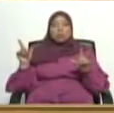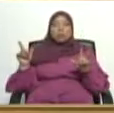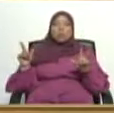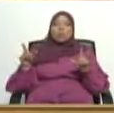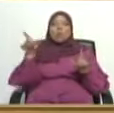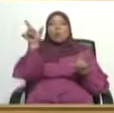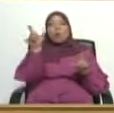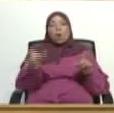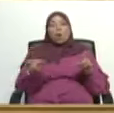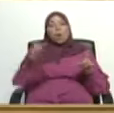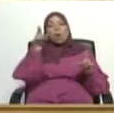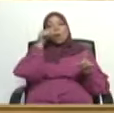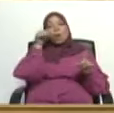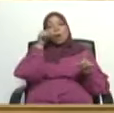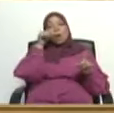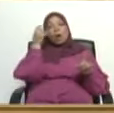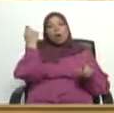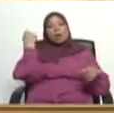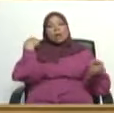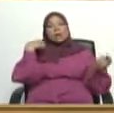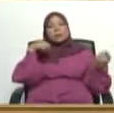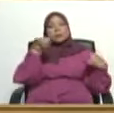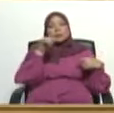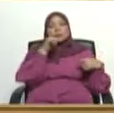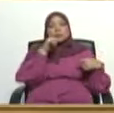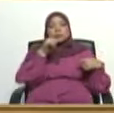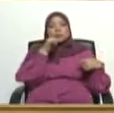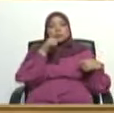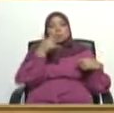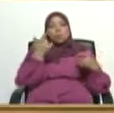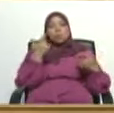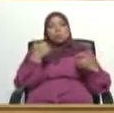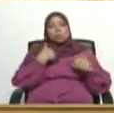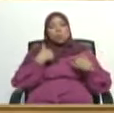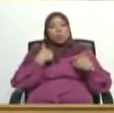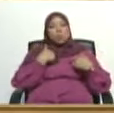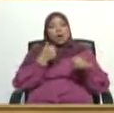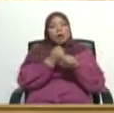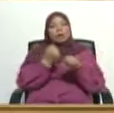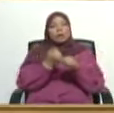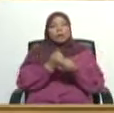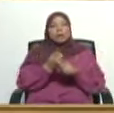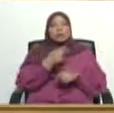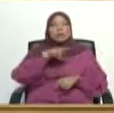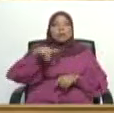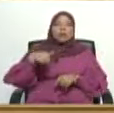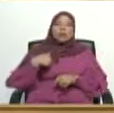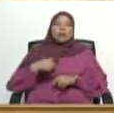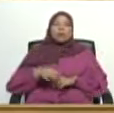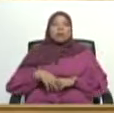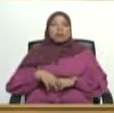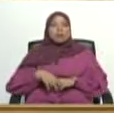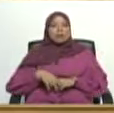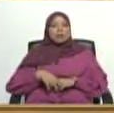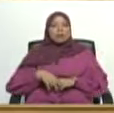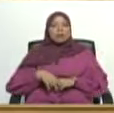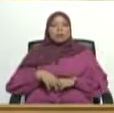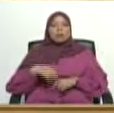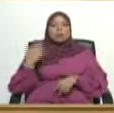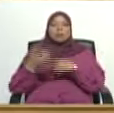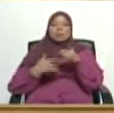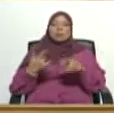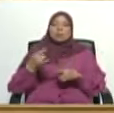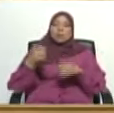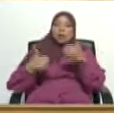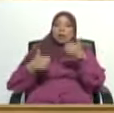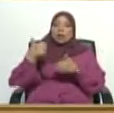Netanyahu detiene los asesinatos en Gaza, se hace inmediatamente en